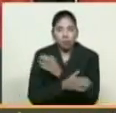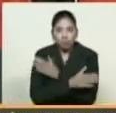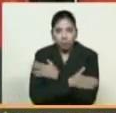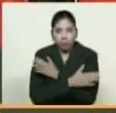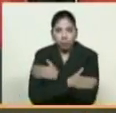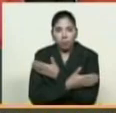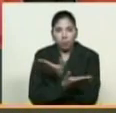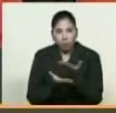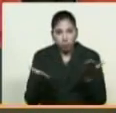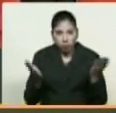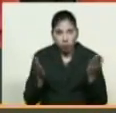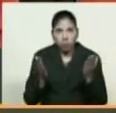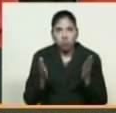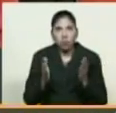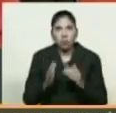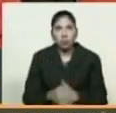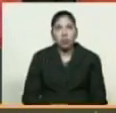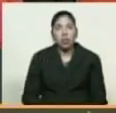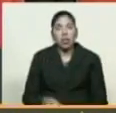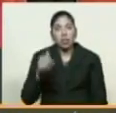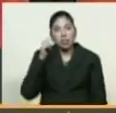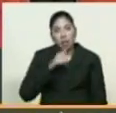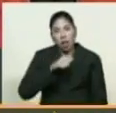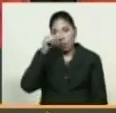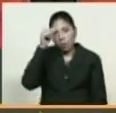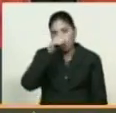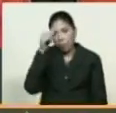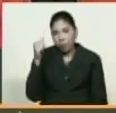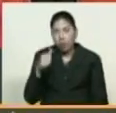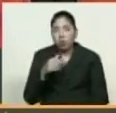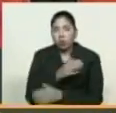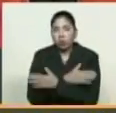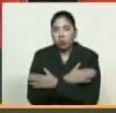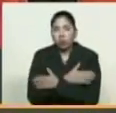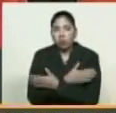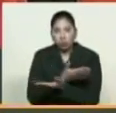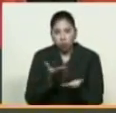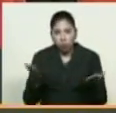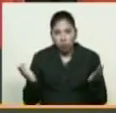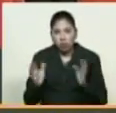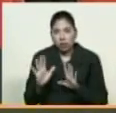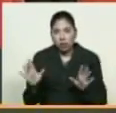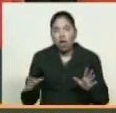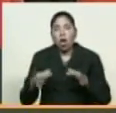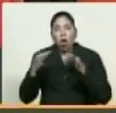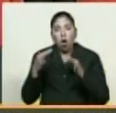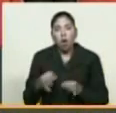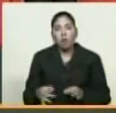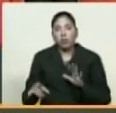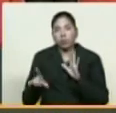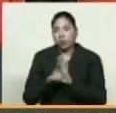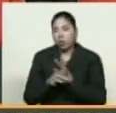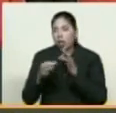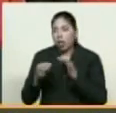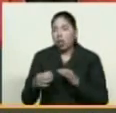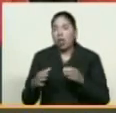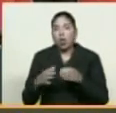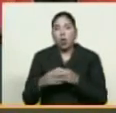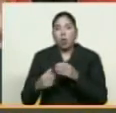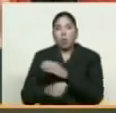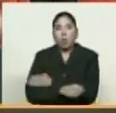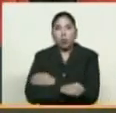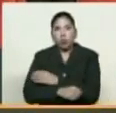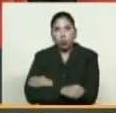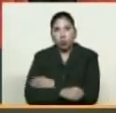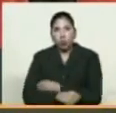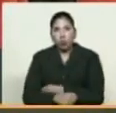felicitar a la actividad que se realizó el fin de semana, el sábado y domingo, de legitimación de los partidos políticos de la oposición.